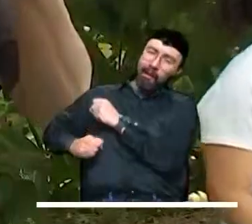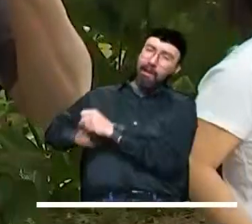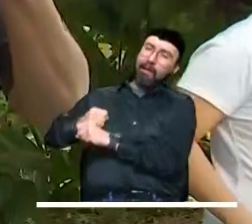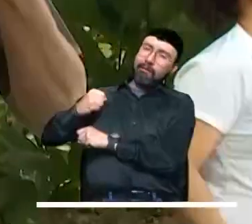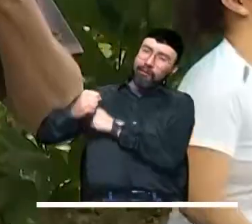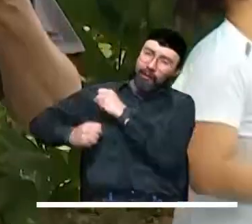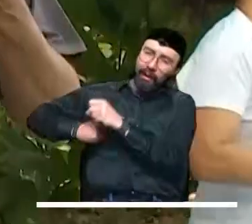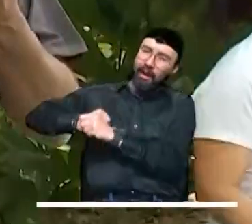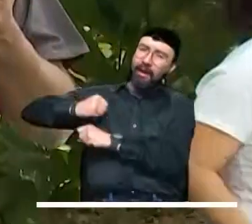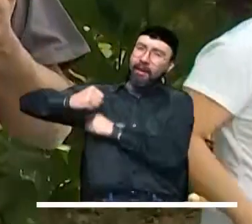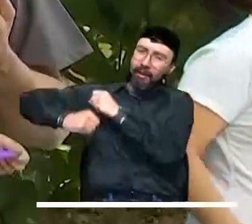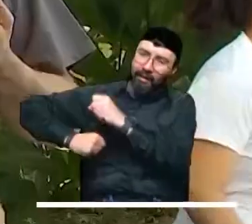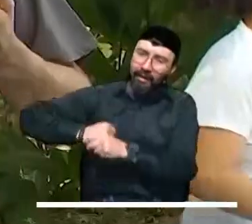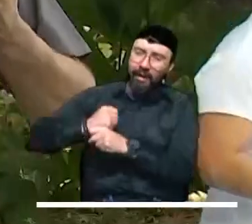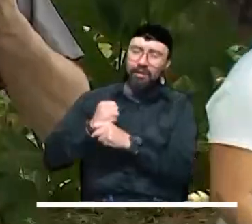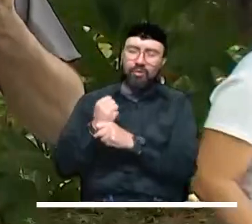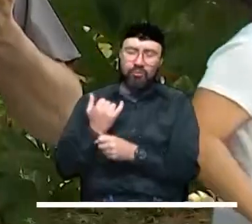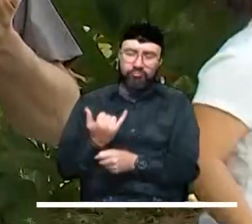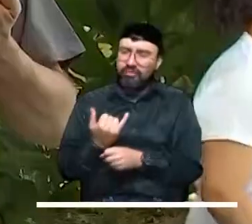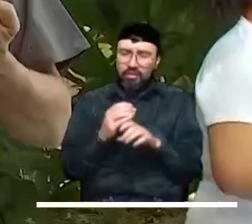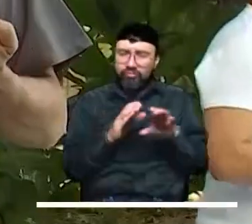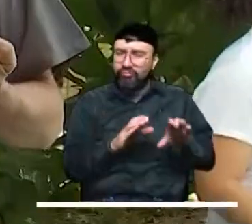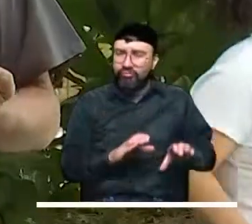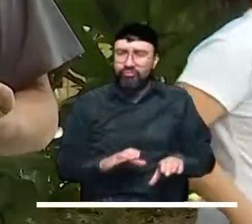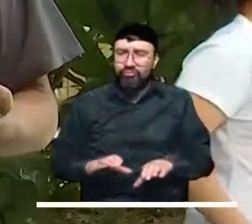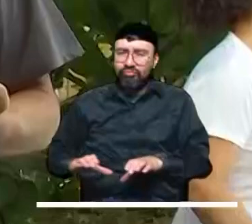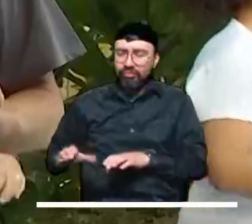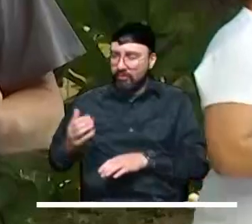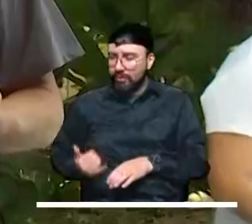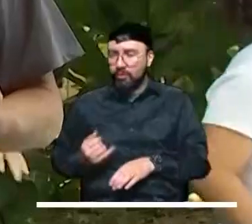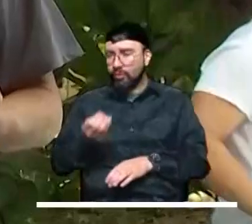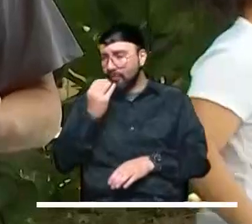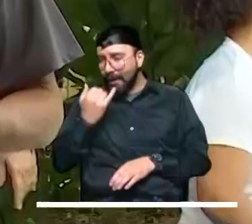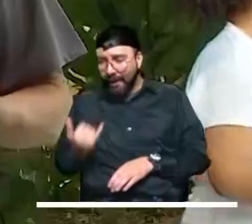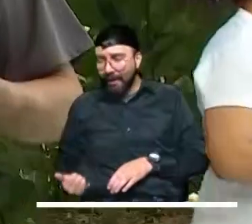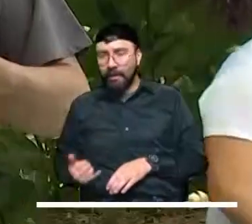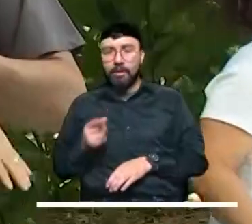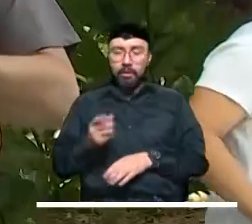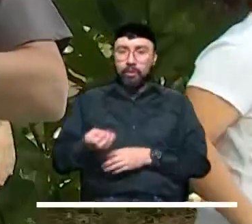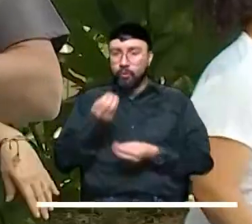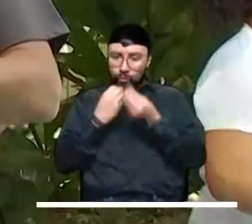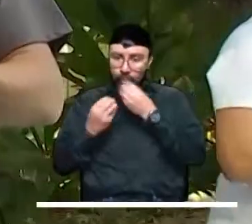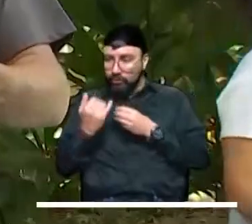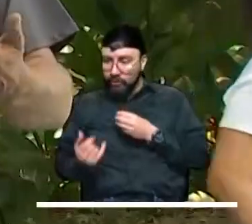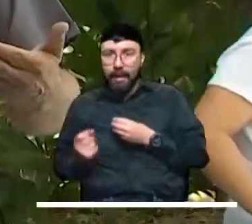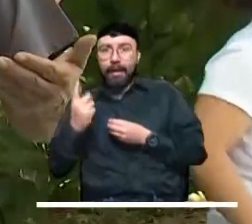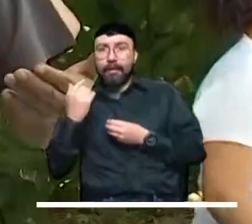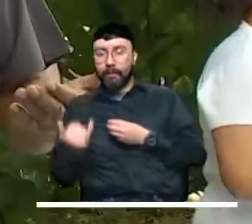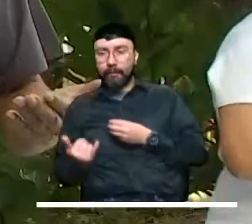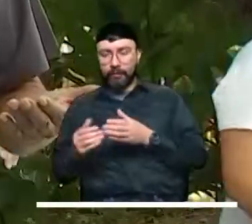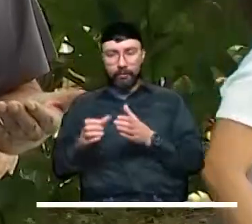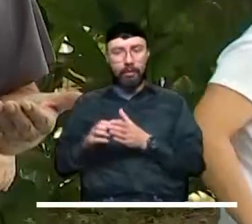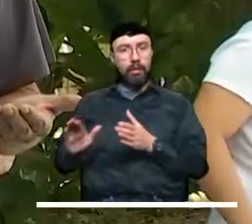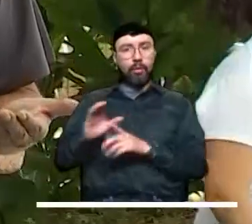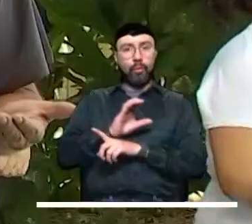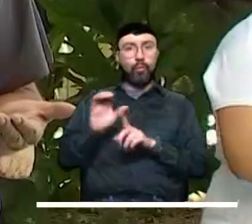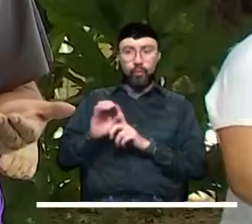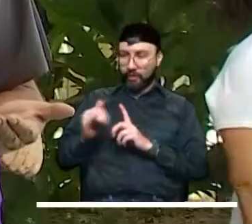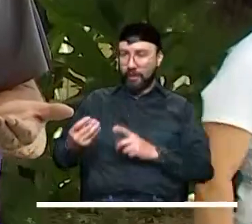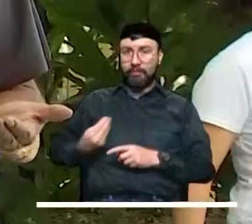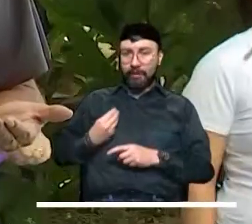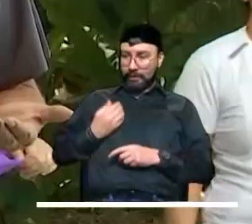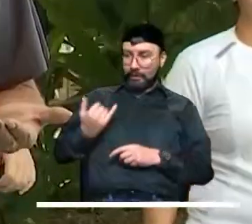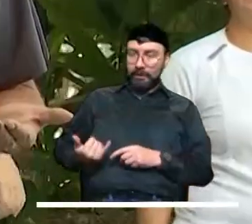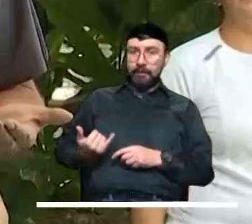ya de una dieta, de un tipo de alimentación en que nosotros, pues por este medio cultural en que vivimos, estamos